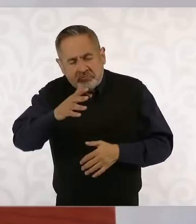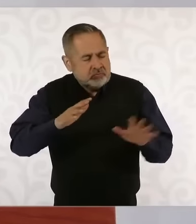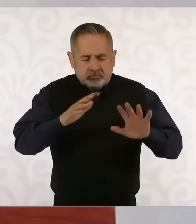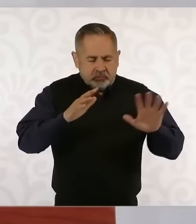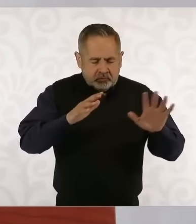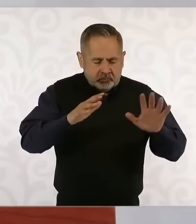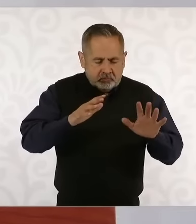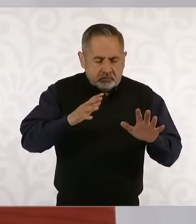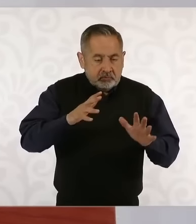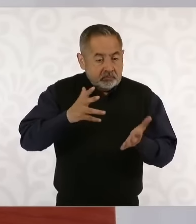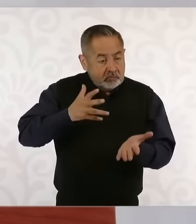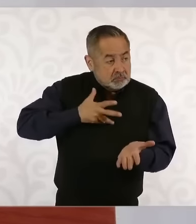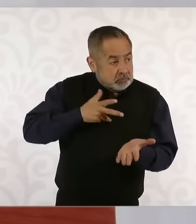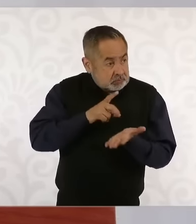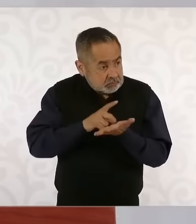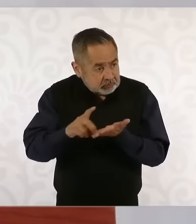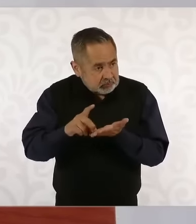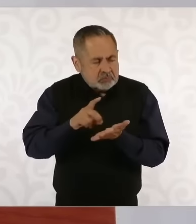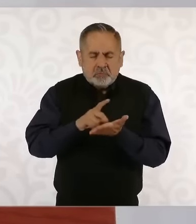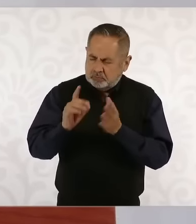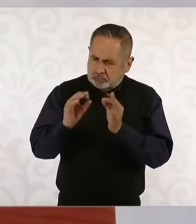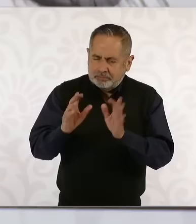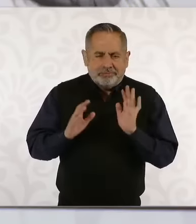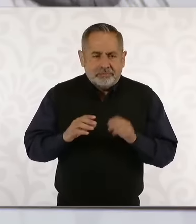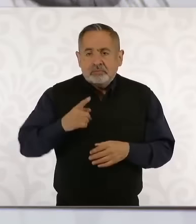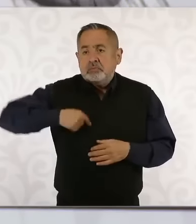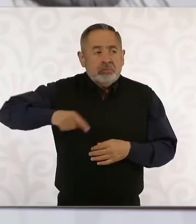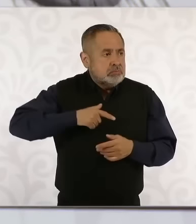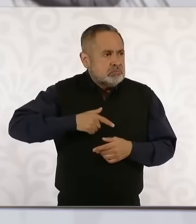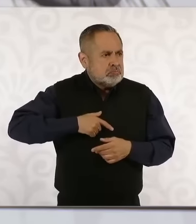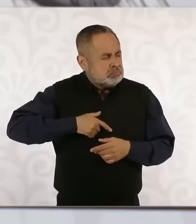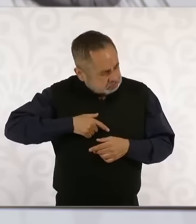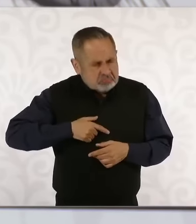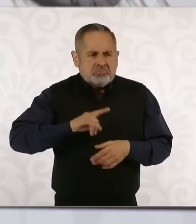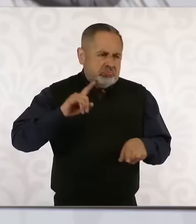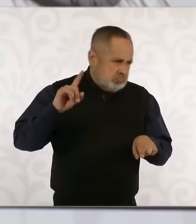derecho. Entonces, no vamos a caer en ninguna provocación.